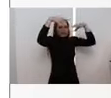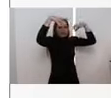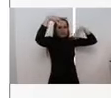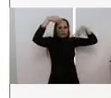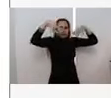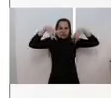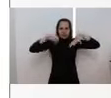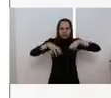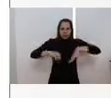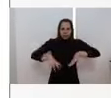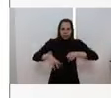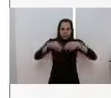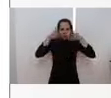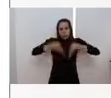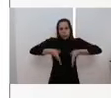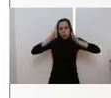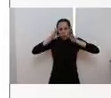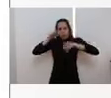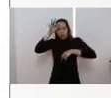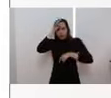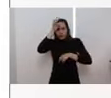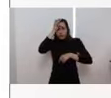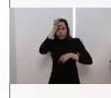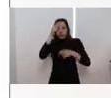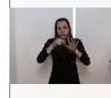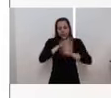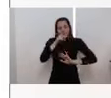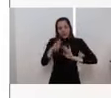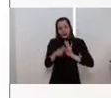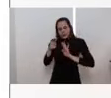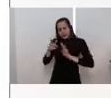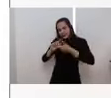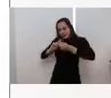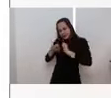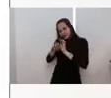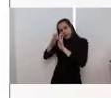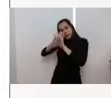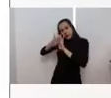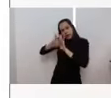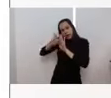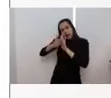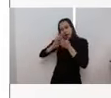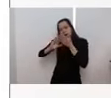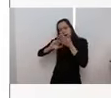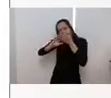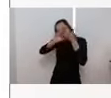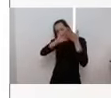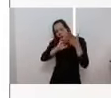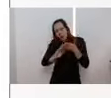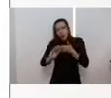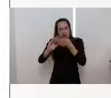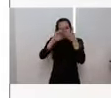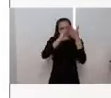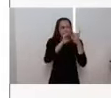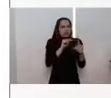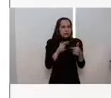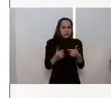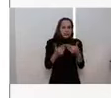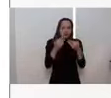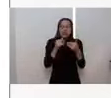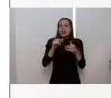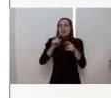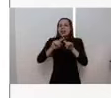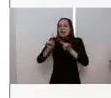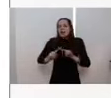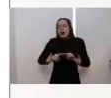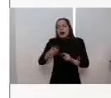se ven tuvo un proceso de reingeniería y reestructuración nos permite entregarle los diferentes tipos de gases